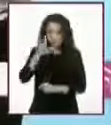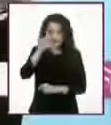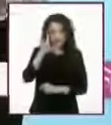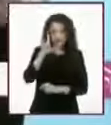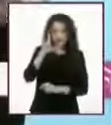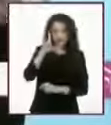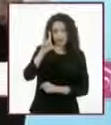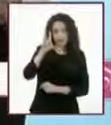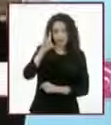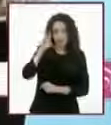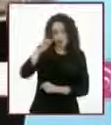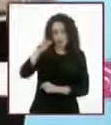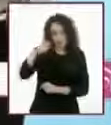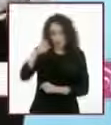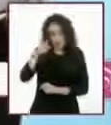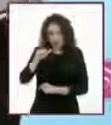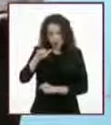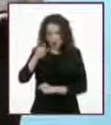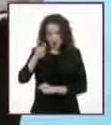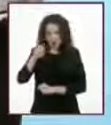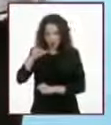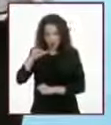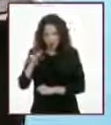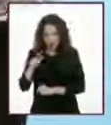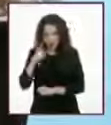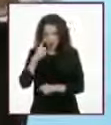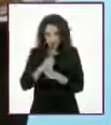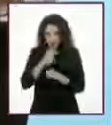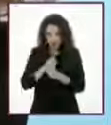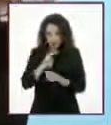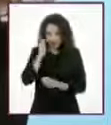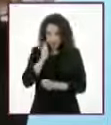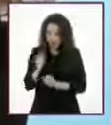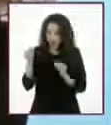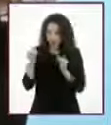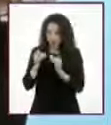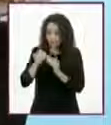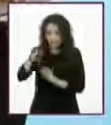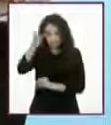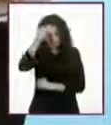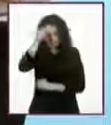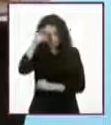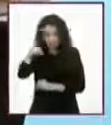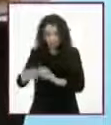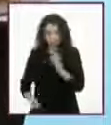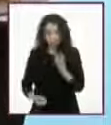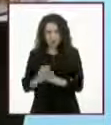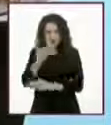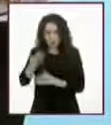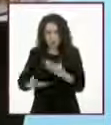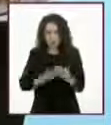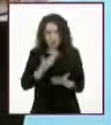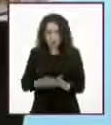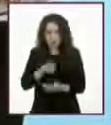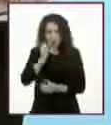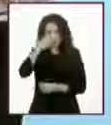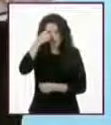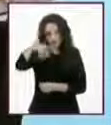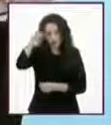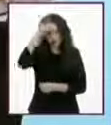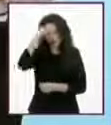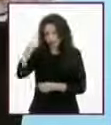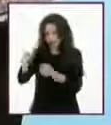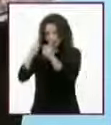español, primer grado, por Aprende en Casa. Es una nueva propuesta de educación a distancia para que